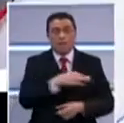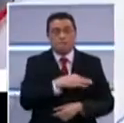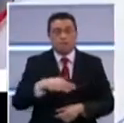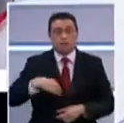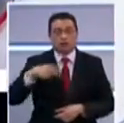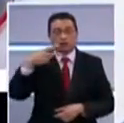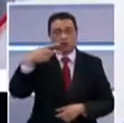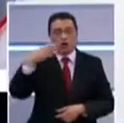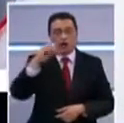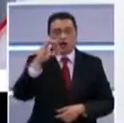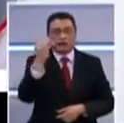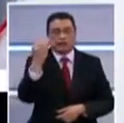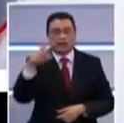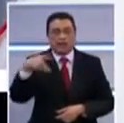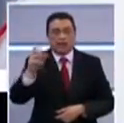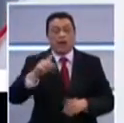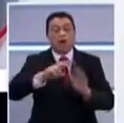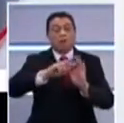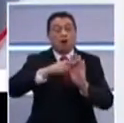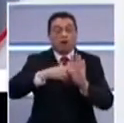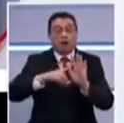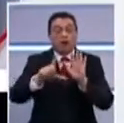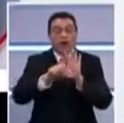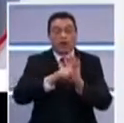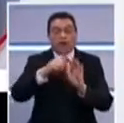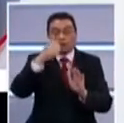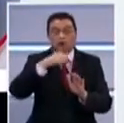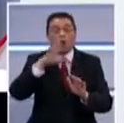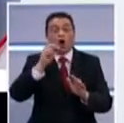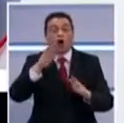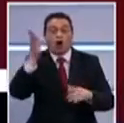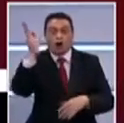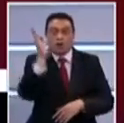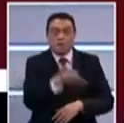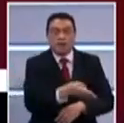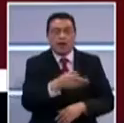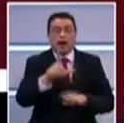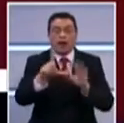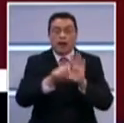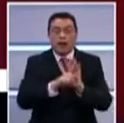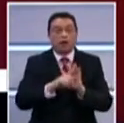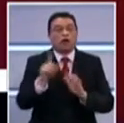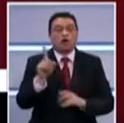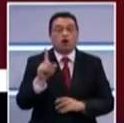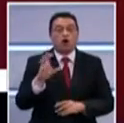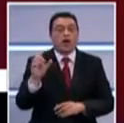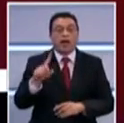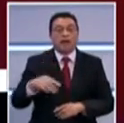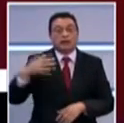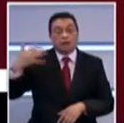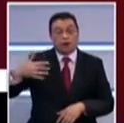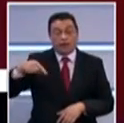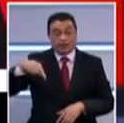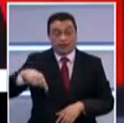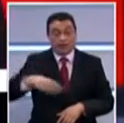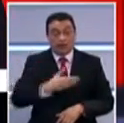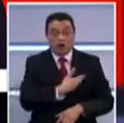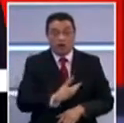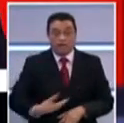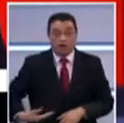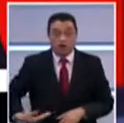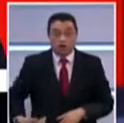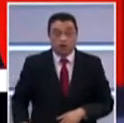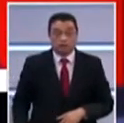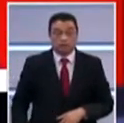que modificar la ley reservada del cobre o eliminar la ley reservada del cobre no es realidad para este gobierno o sea